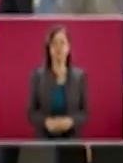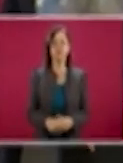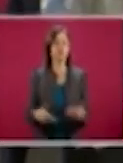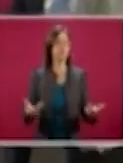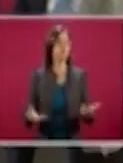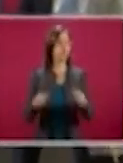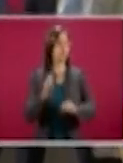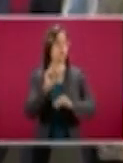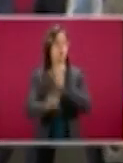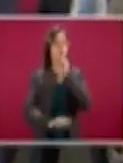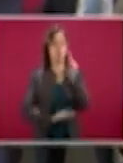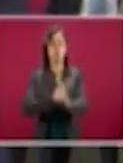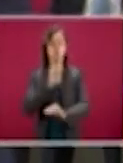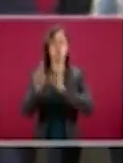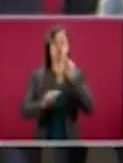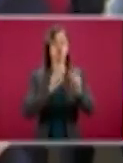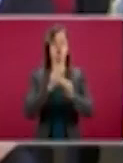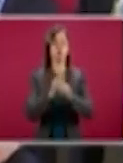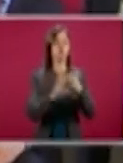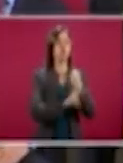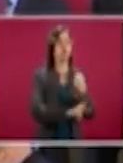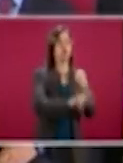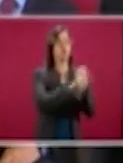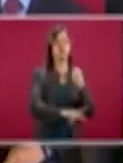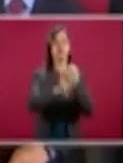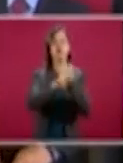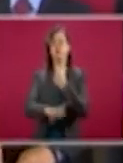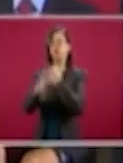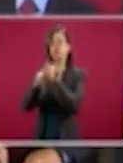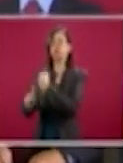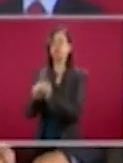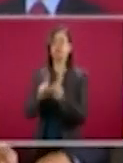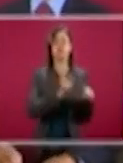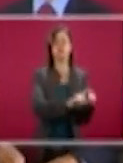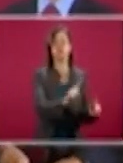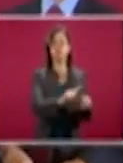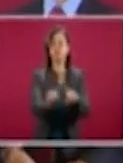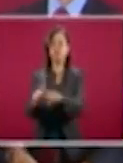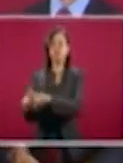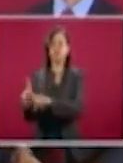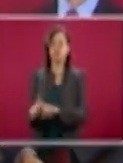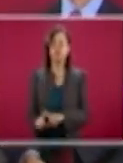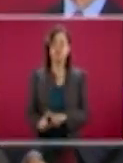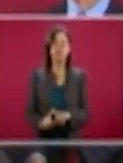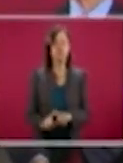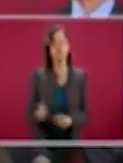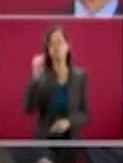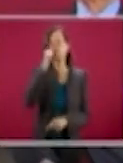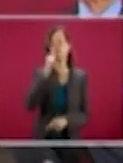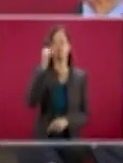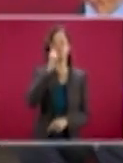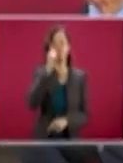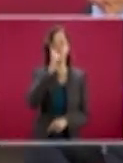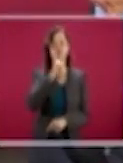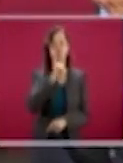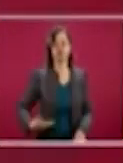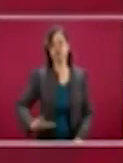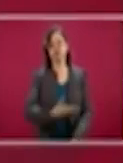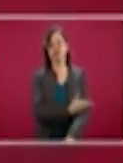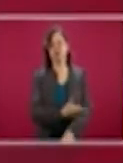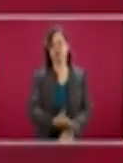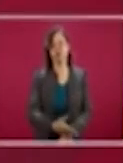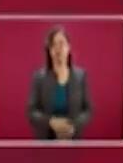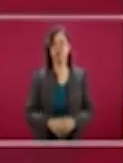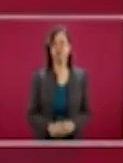mundo dice ay no no pasa nada si pasa porque cuando se acabe el dinero qué va a pasar porque ahorita la economía tiene los